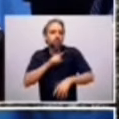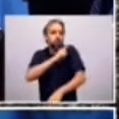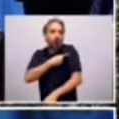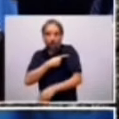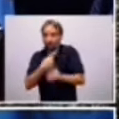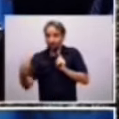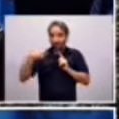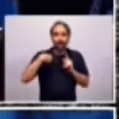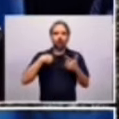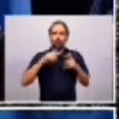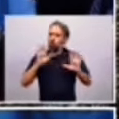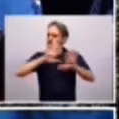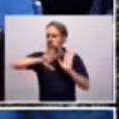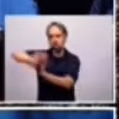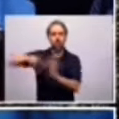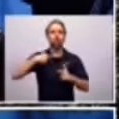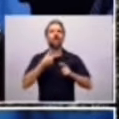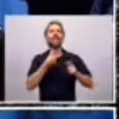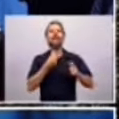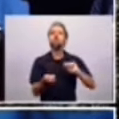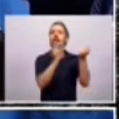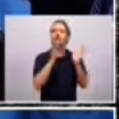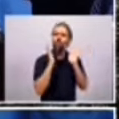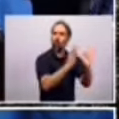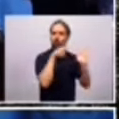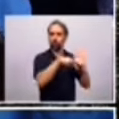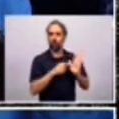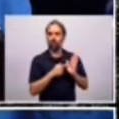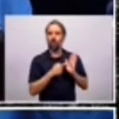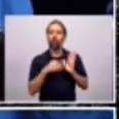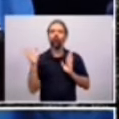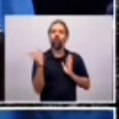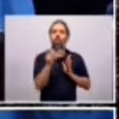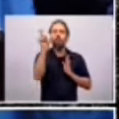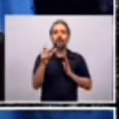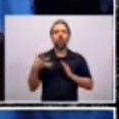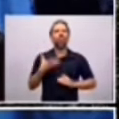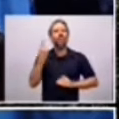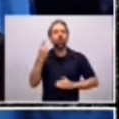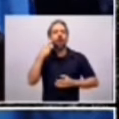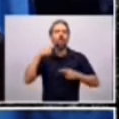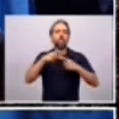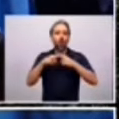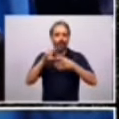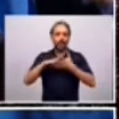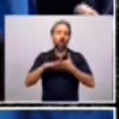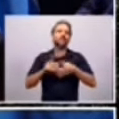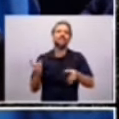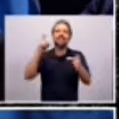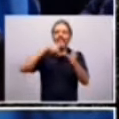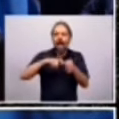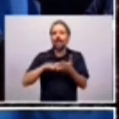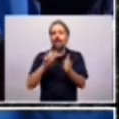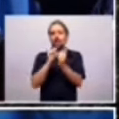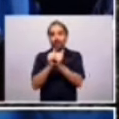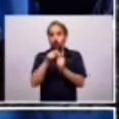laboral. Cada legislación nueva tiene que ser mejor que la anterior. Cada legislación es la base de las siguientes. No, acá se viene a romper